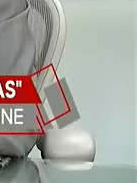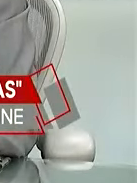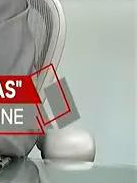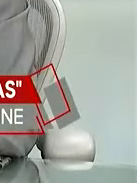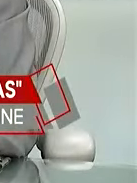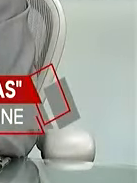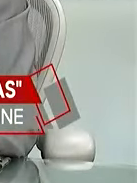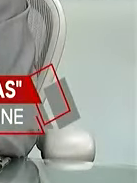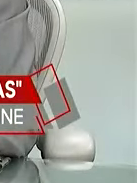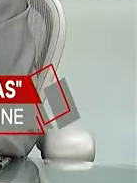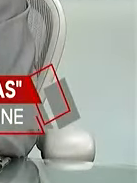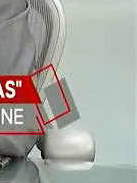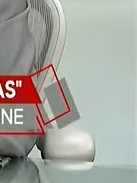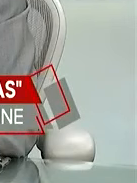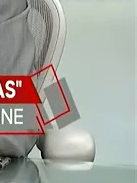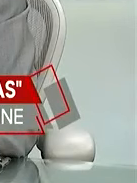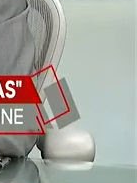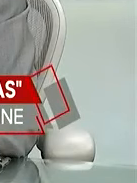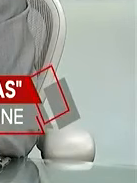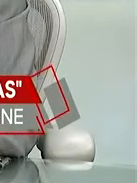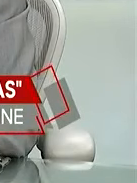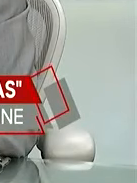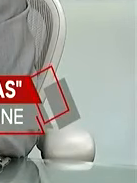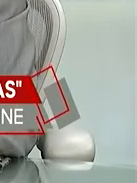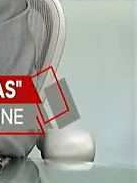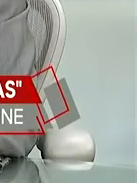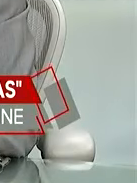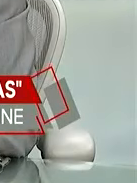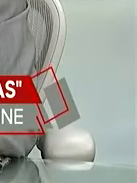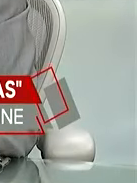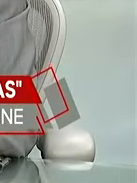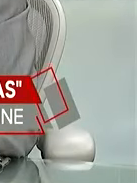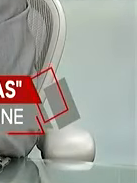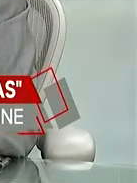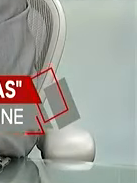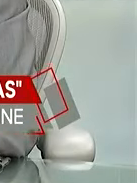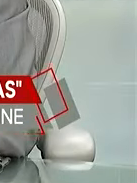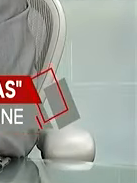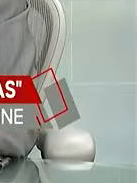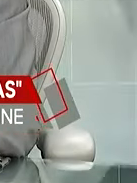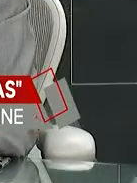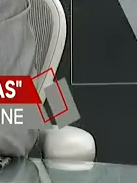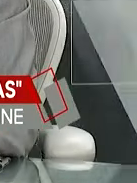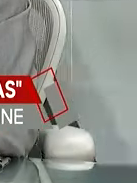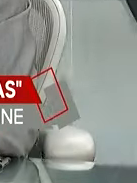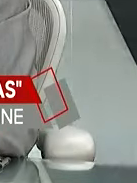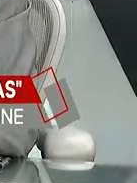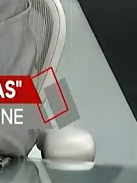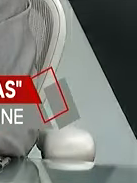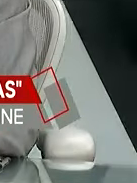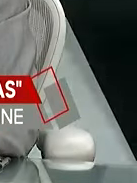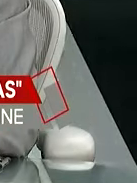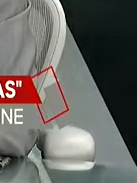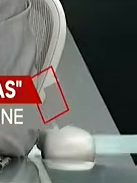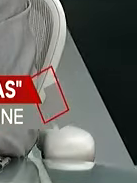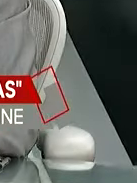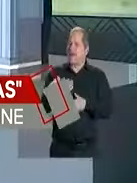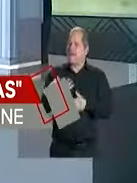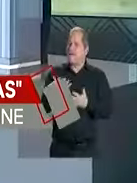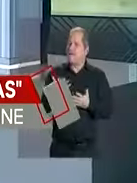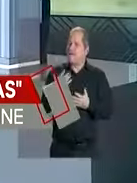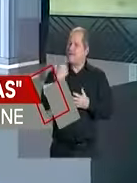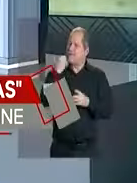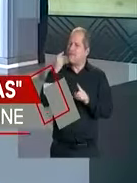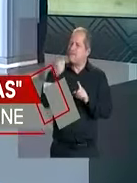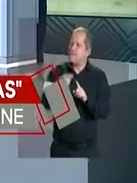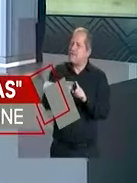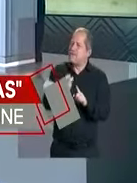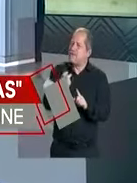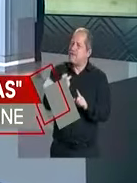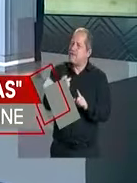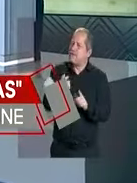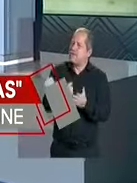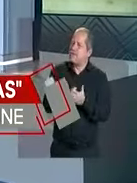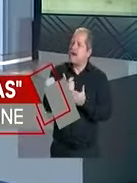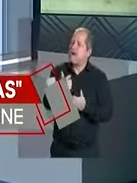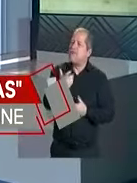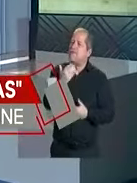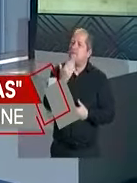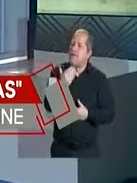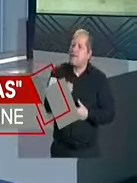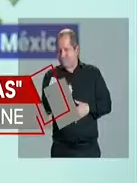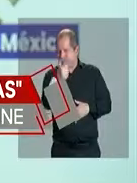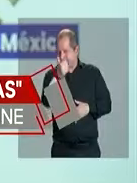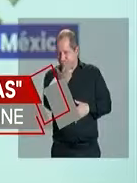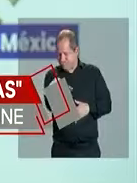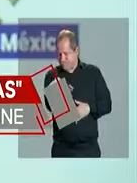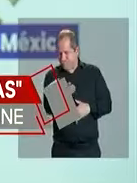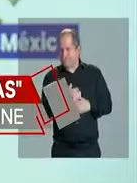cómo salieron las cosas en este segundo debate presidencial? Sí, tuvimos por ahí un pequeño incidente con